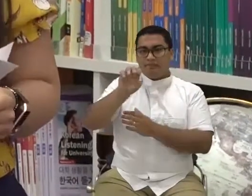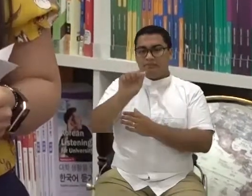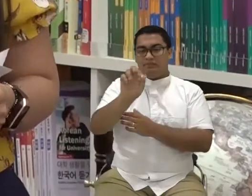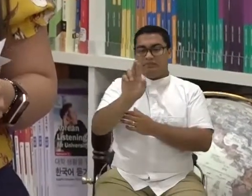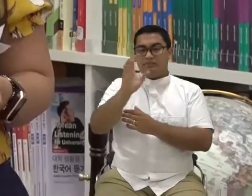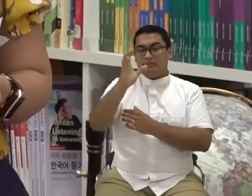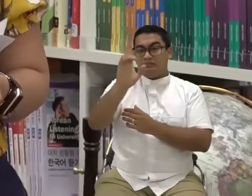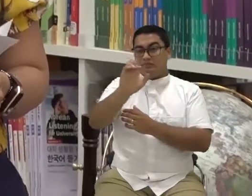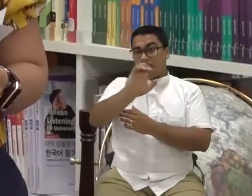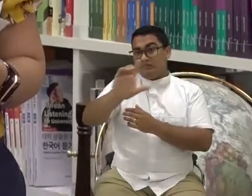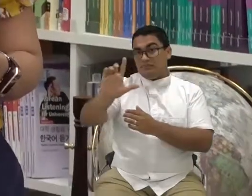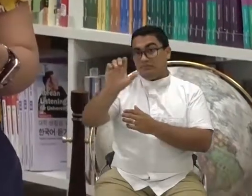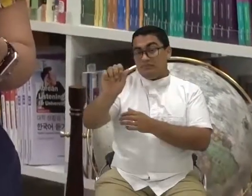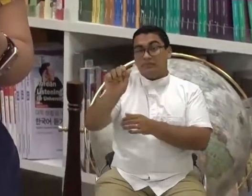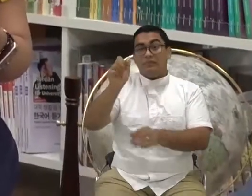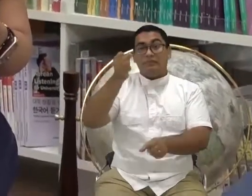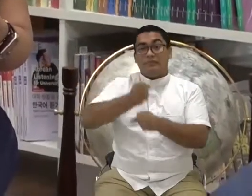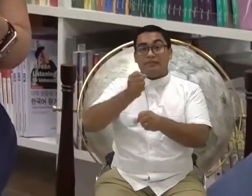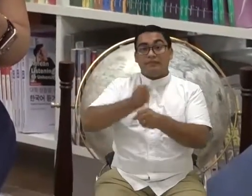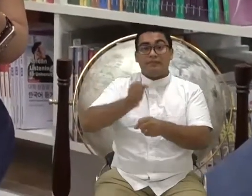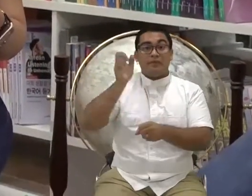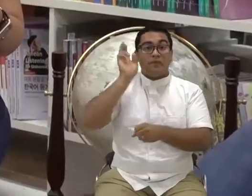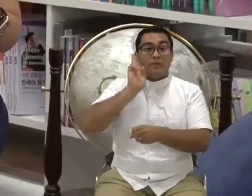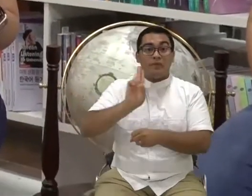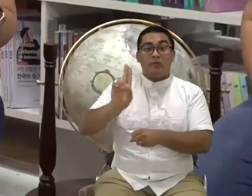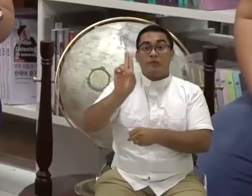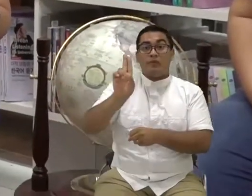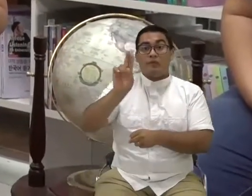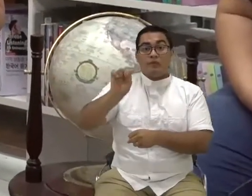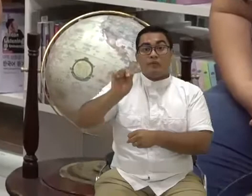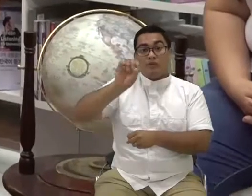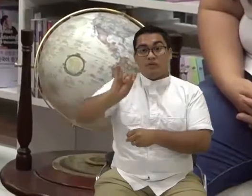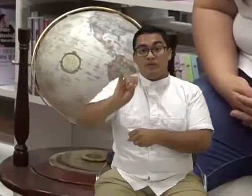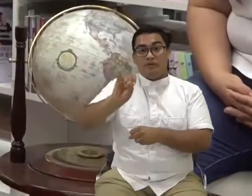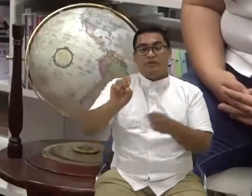la Extensión Universitaria de la UNI, y Iris Cruz,